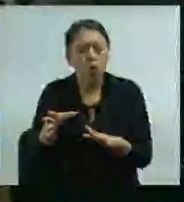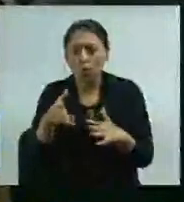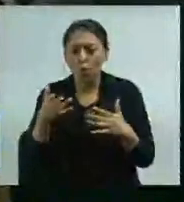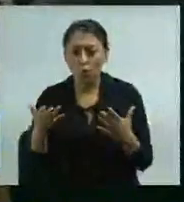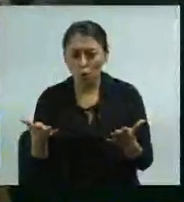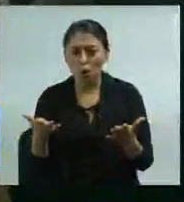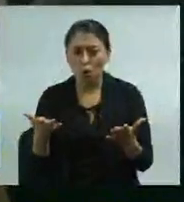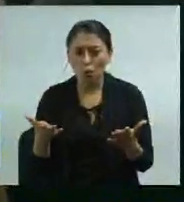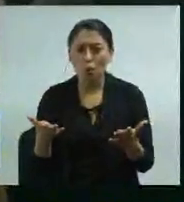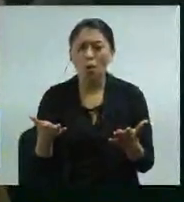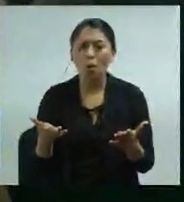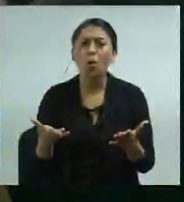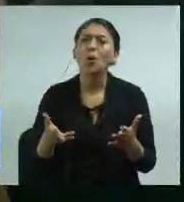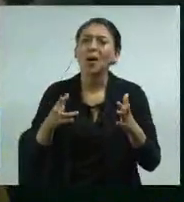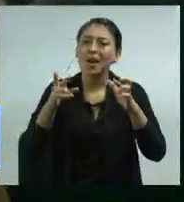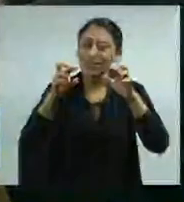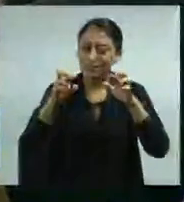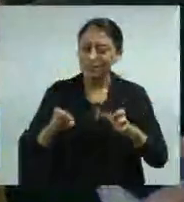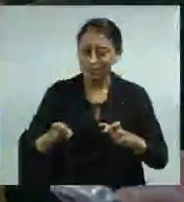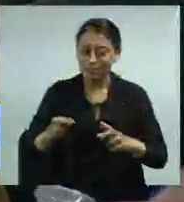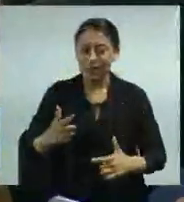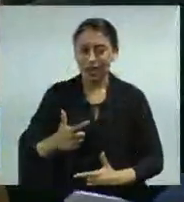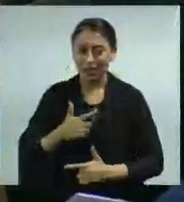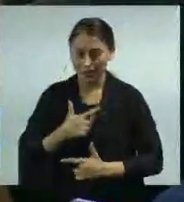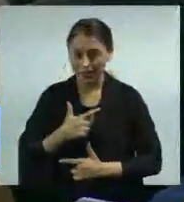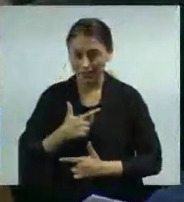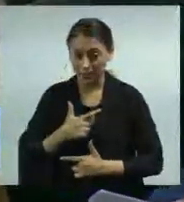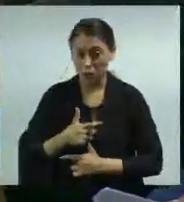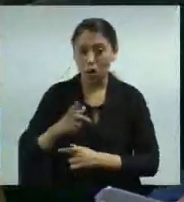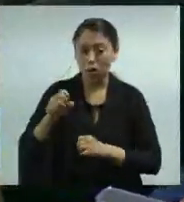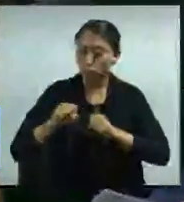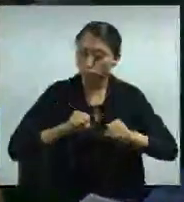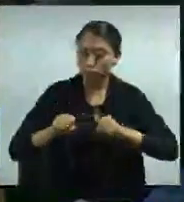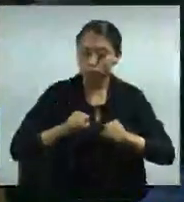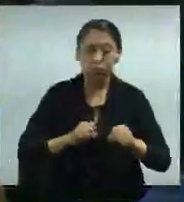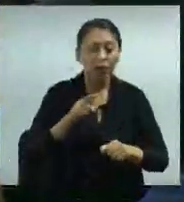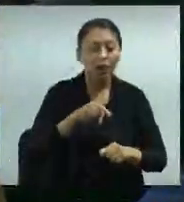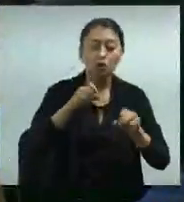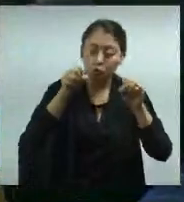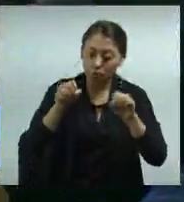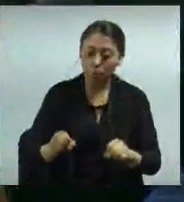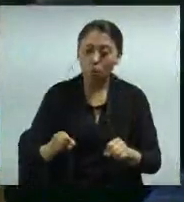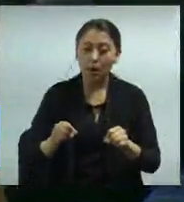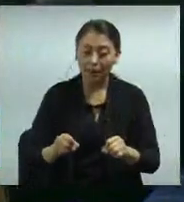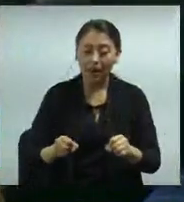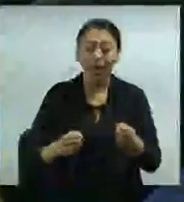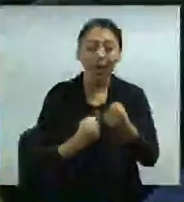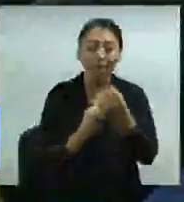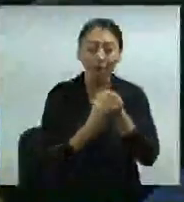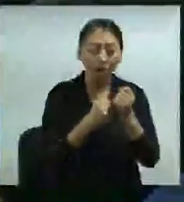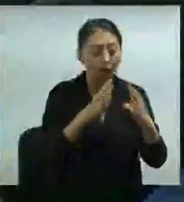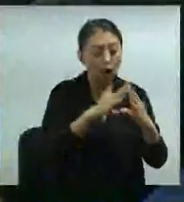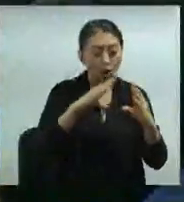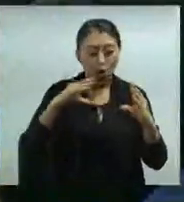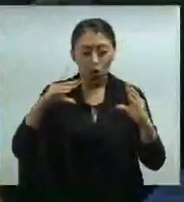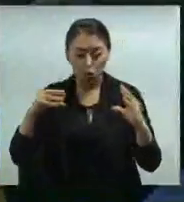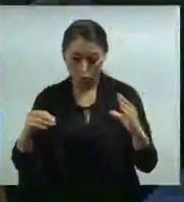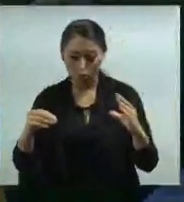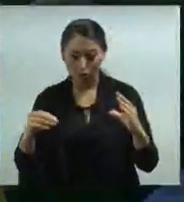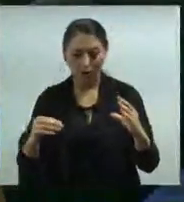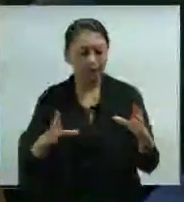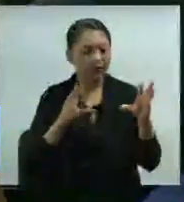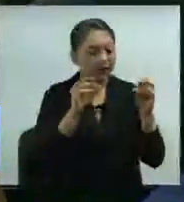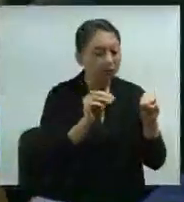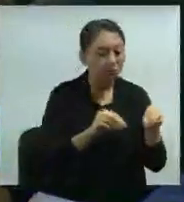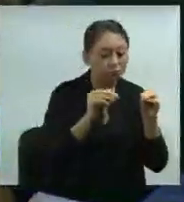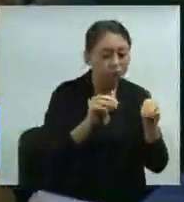los brigadistas del ejército pudieran ellos mismos en Conred venir y darles clases